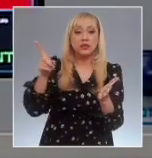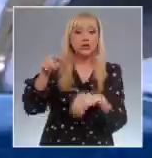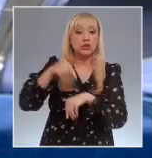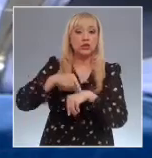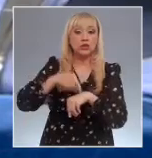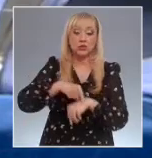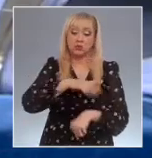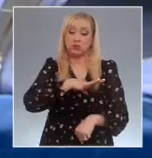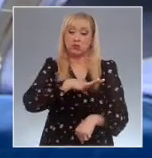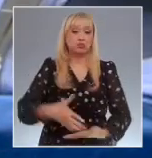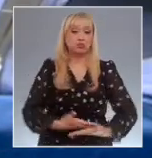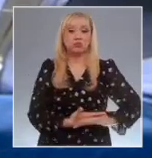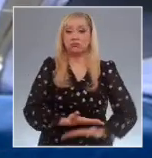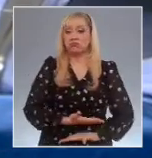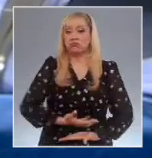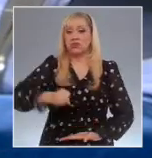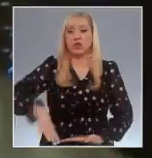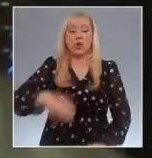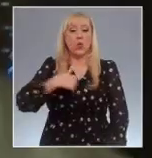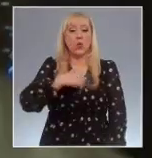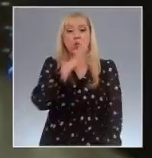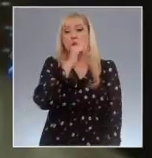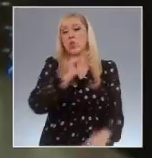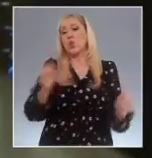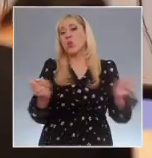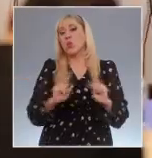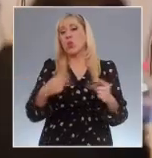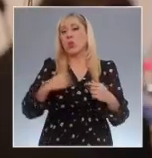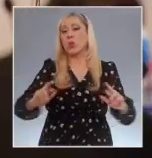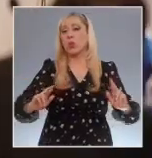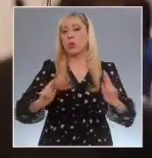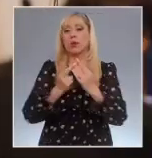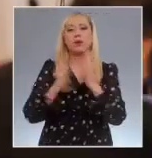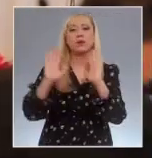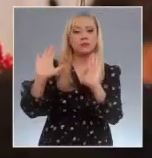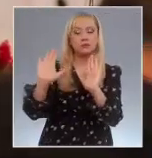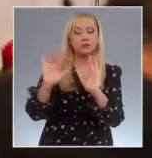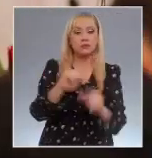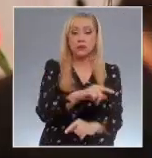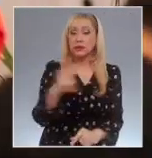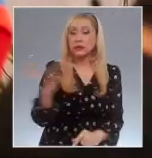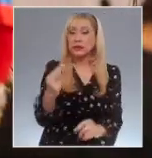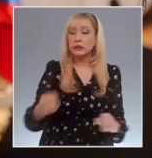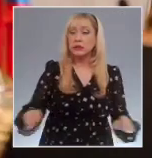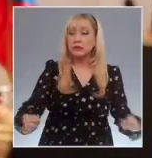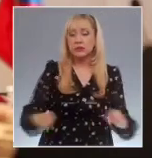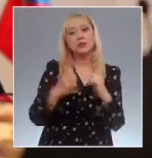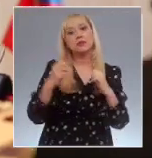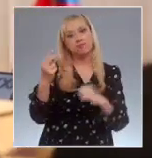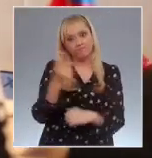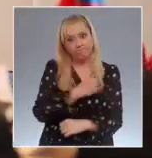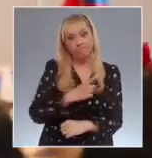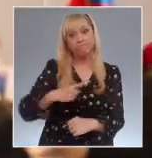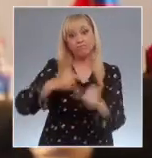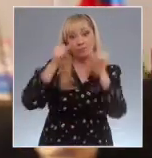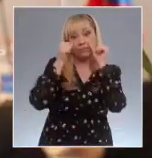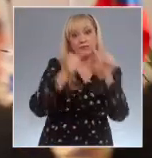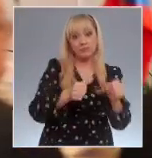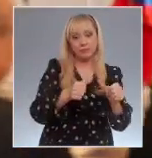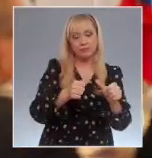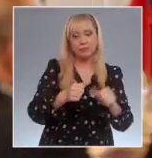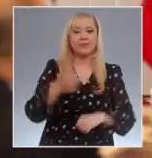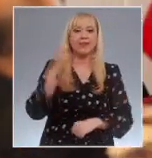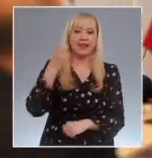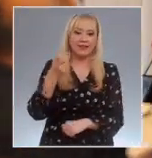la negativa del servicio ponga en riesgo la salud de las personas. El ministro Alberto Pérez Dayán acudió a la cumbre con la representación de